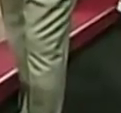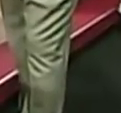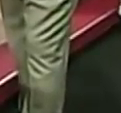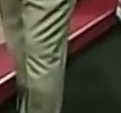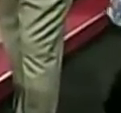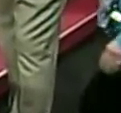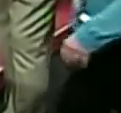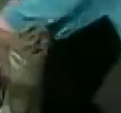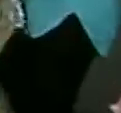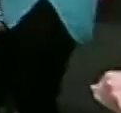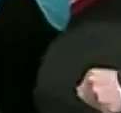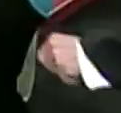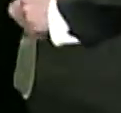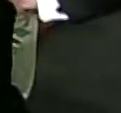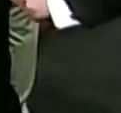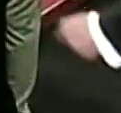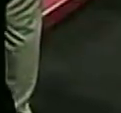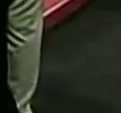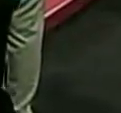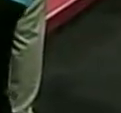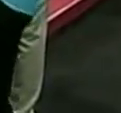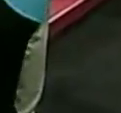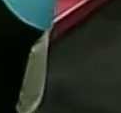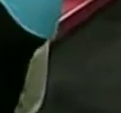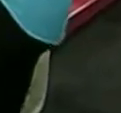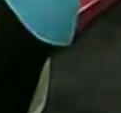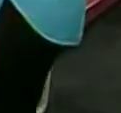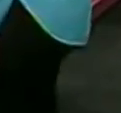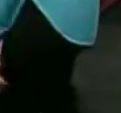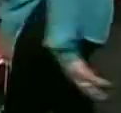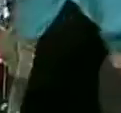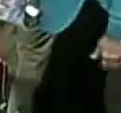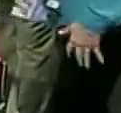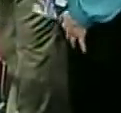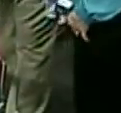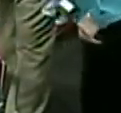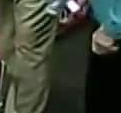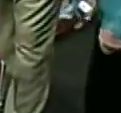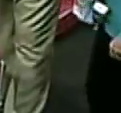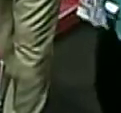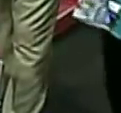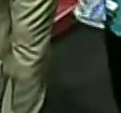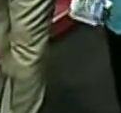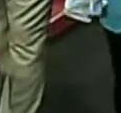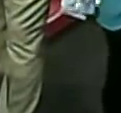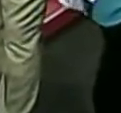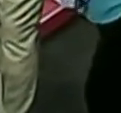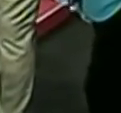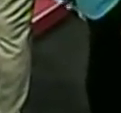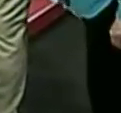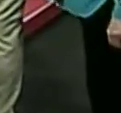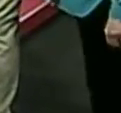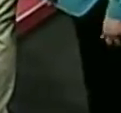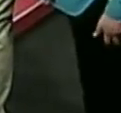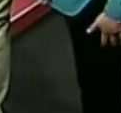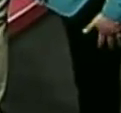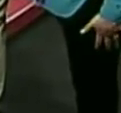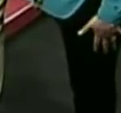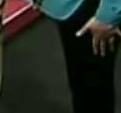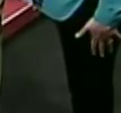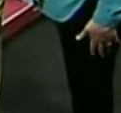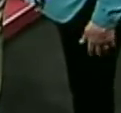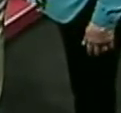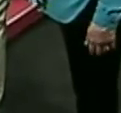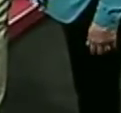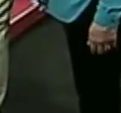Tienen ustedes la imagen en compañía de la primera combatiente Cilia Flores, además saludando a las autoridades presentes y a